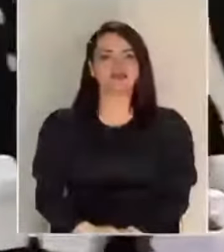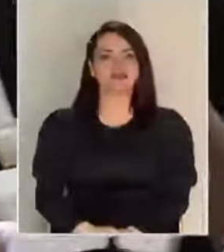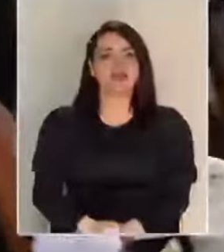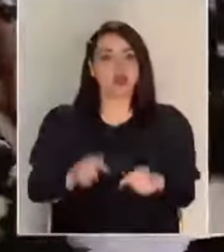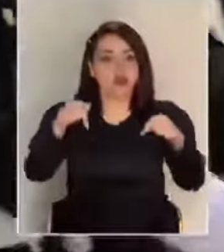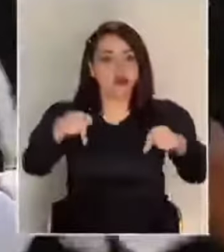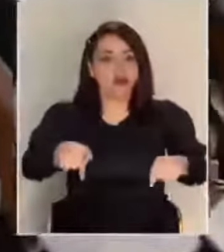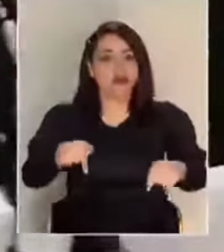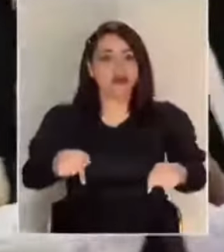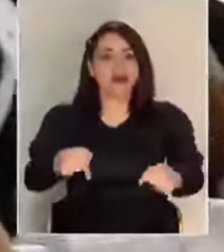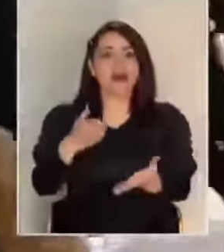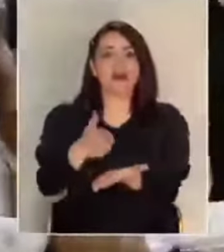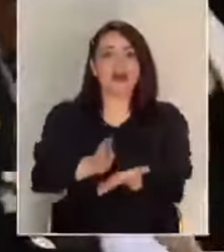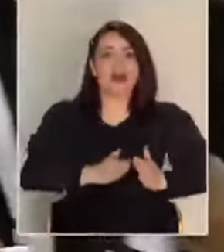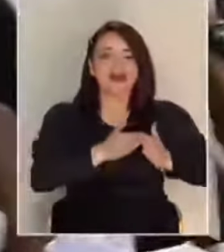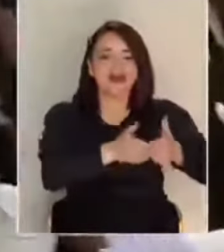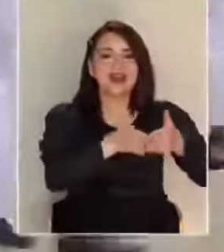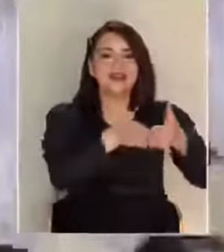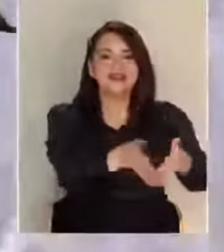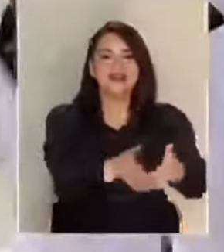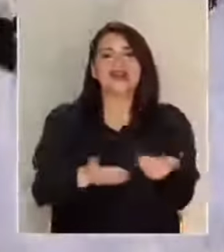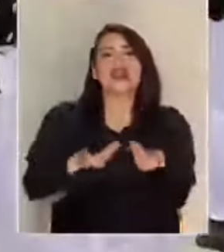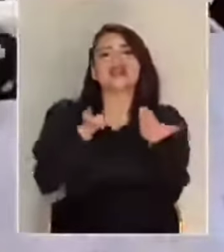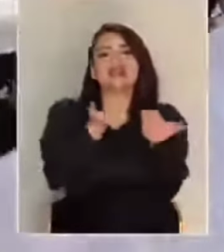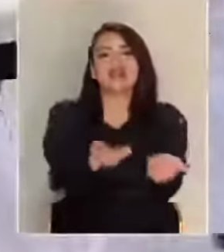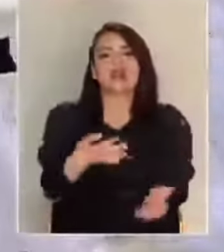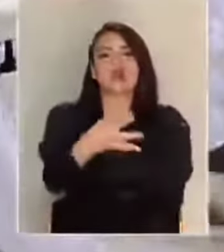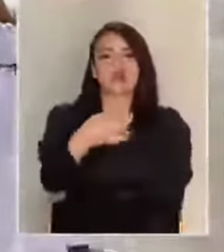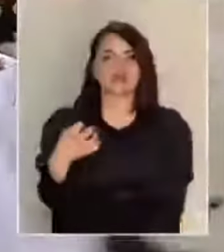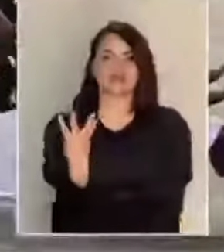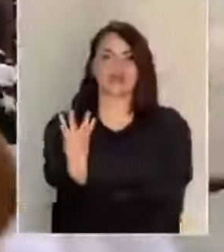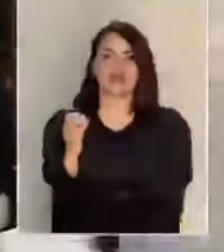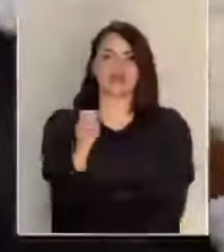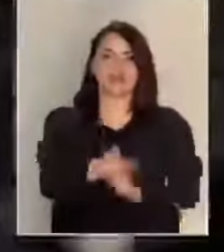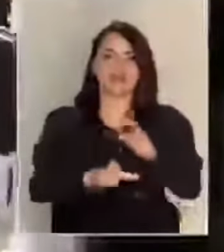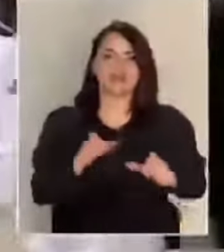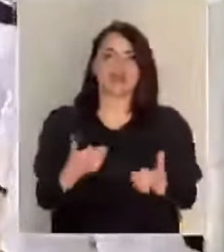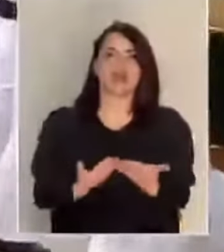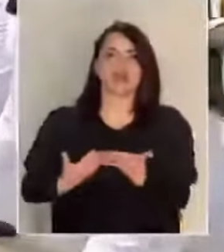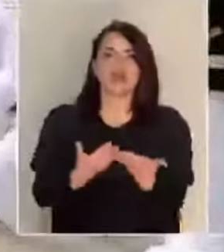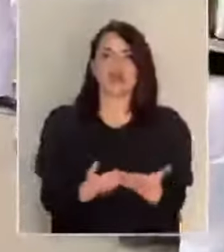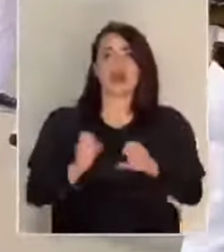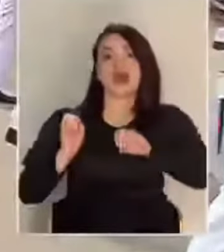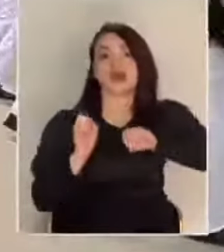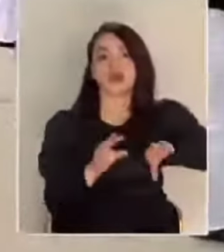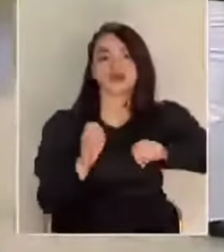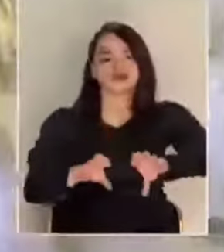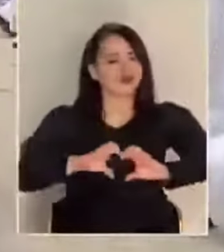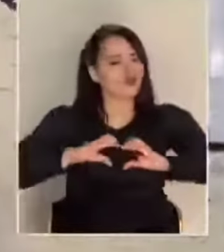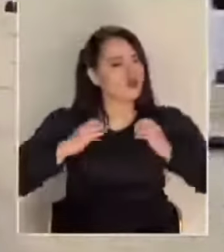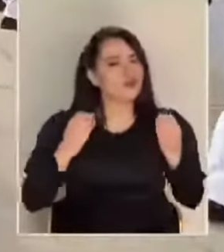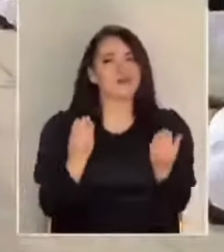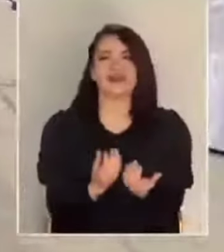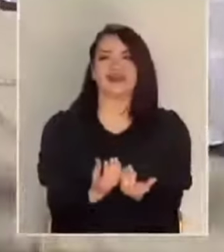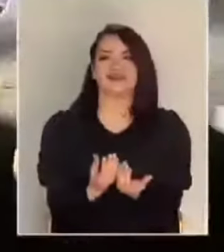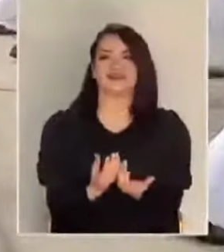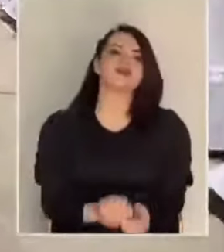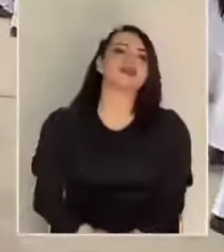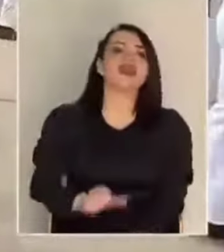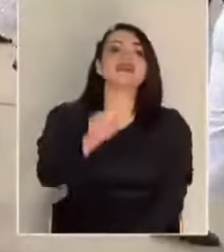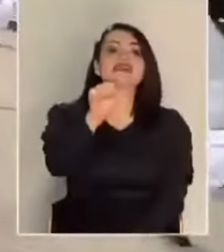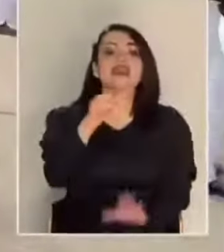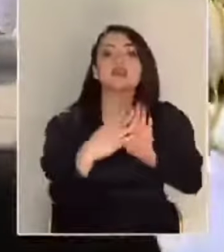Hoy, la Escuela Naval entrega a sus 440 alumnos una educación integral, basada en